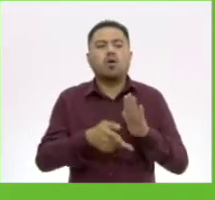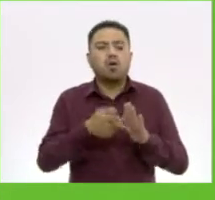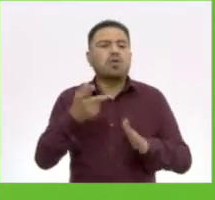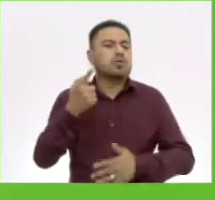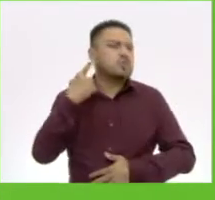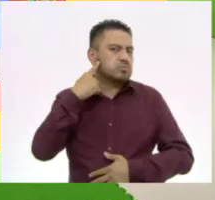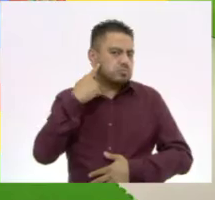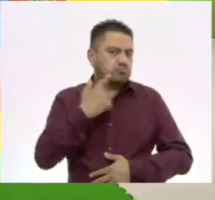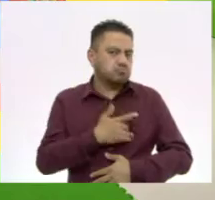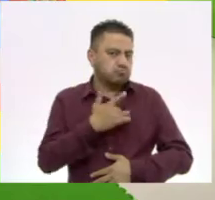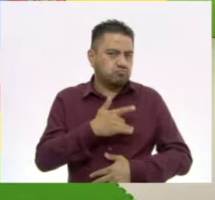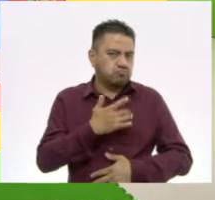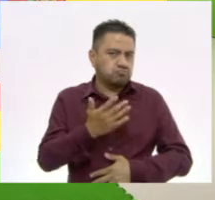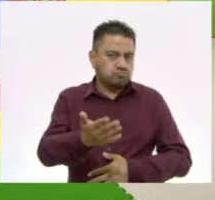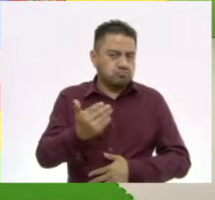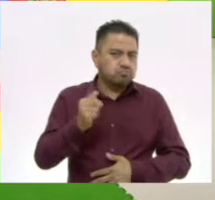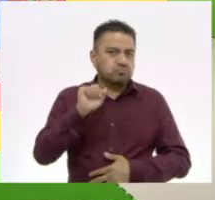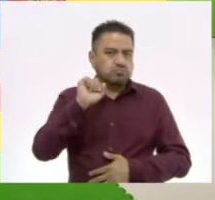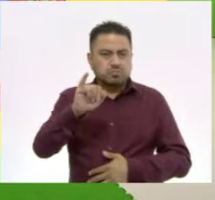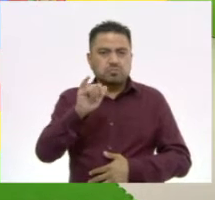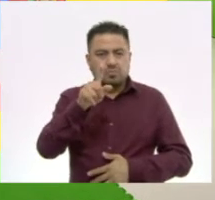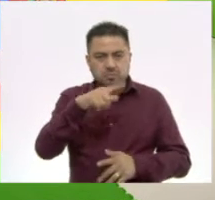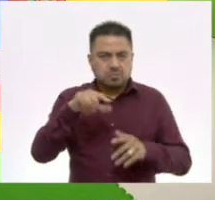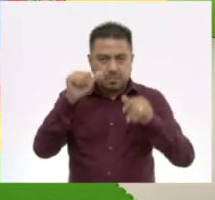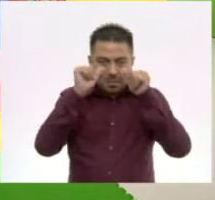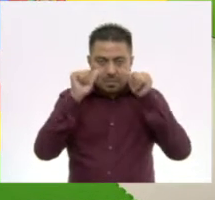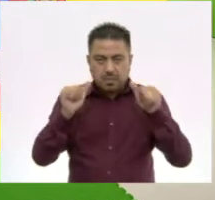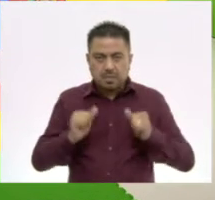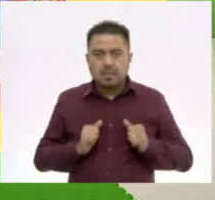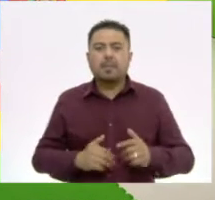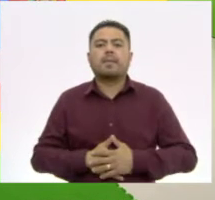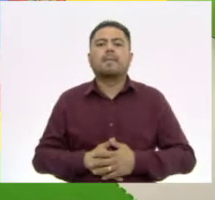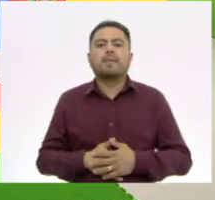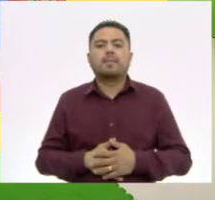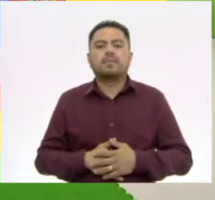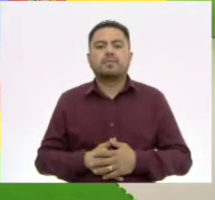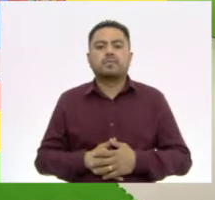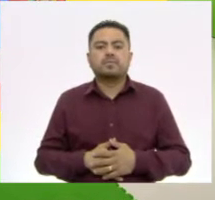escucharlo este parece excelente atentos y atentas